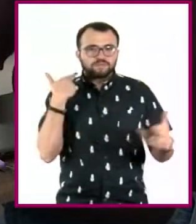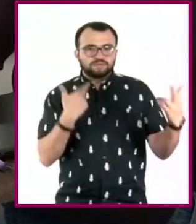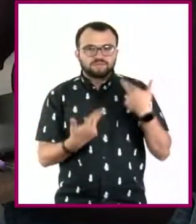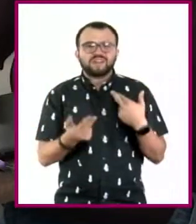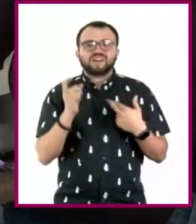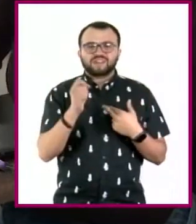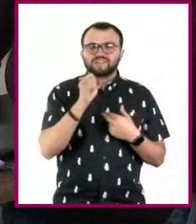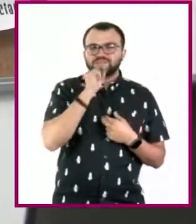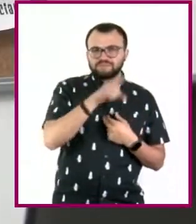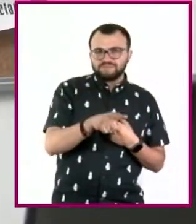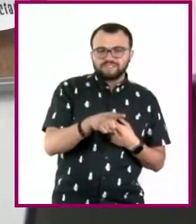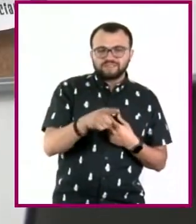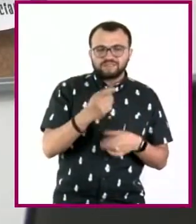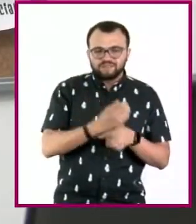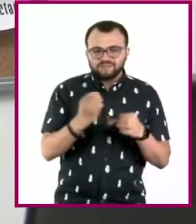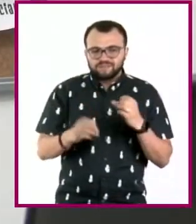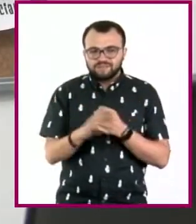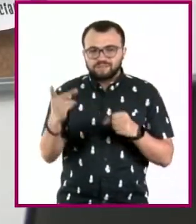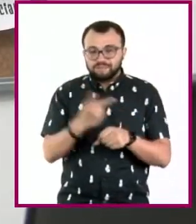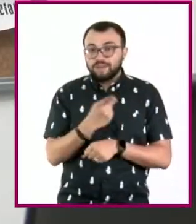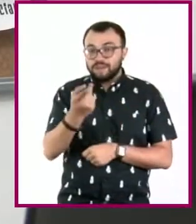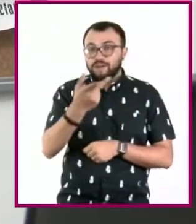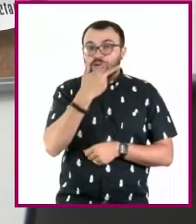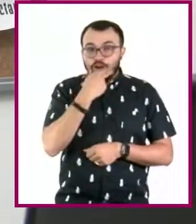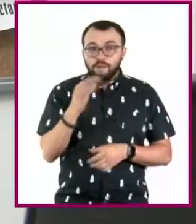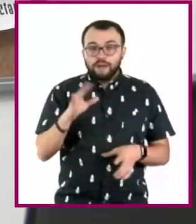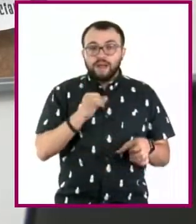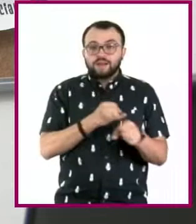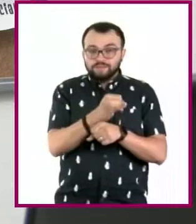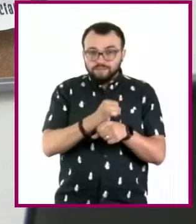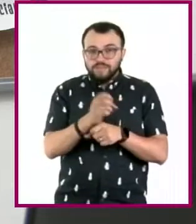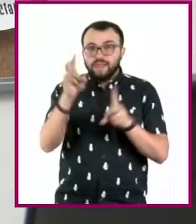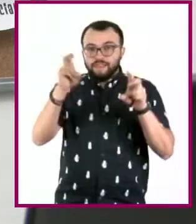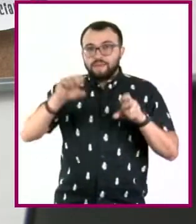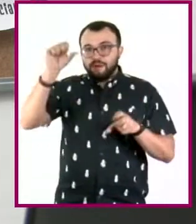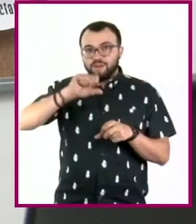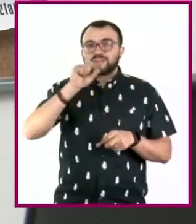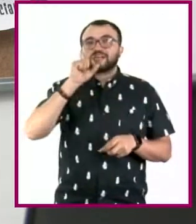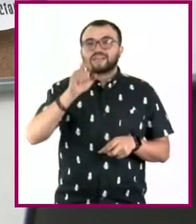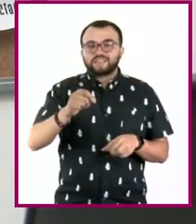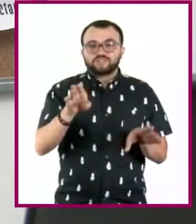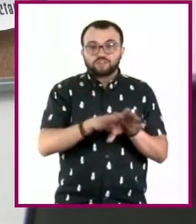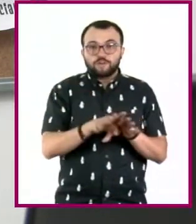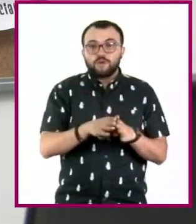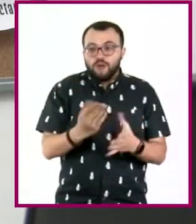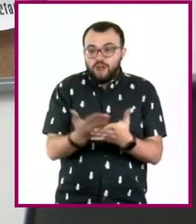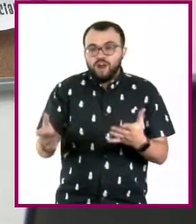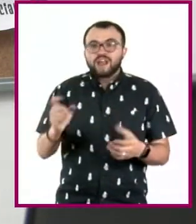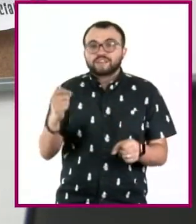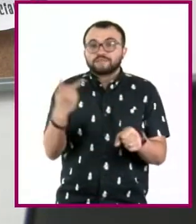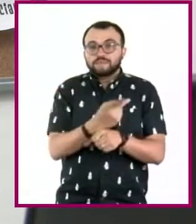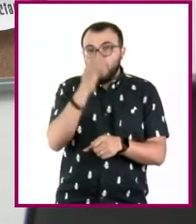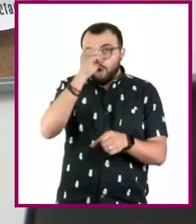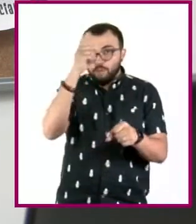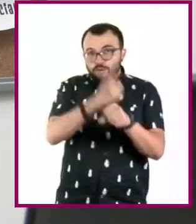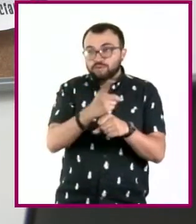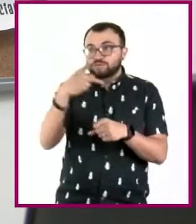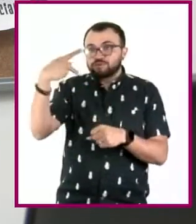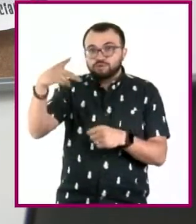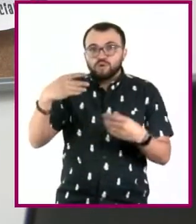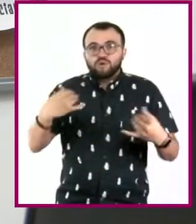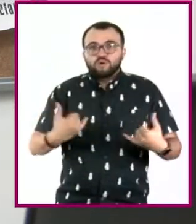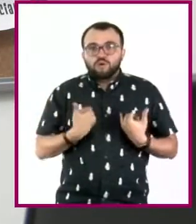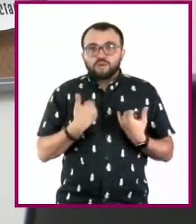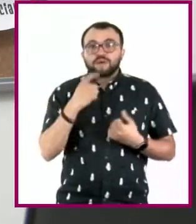sobre cierta tendencia. Pues Alfredo ya está indagando el tema de hoy, lo del contexto actual y las oportunidades para los jóvenes. De hecho, hizo